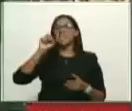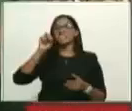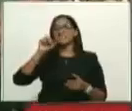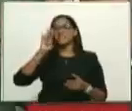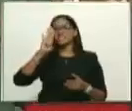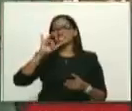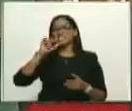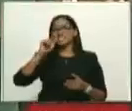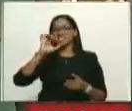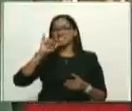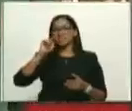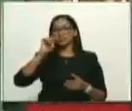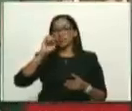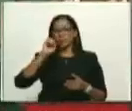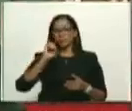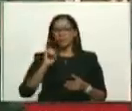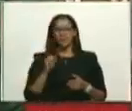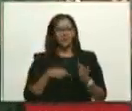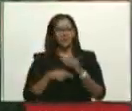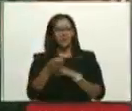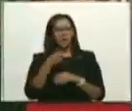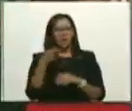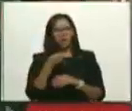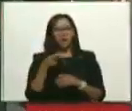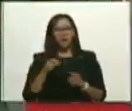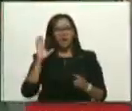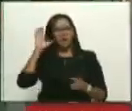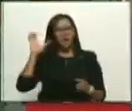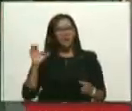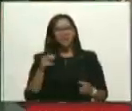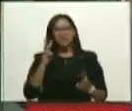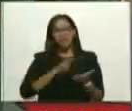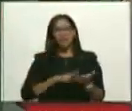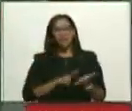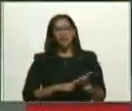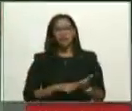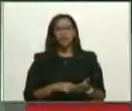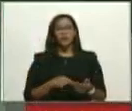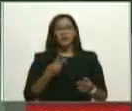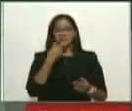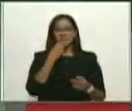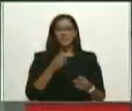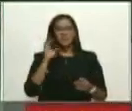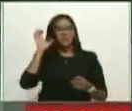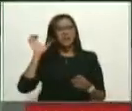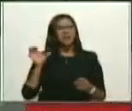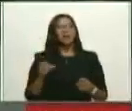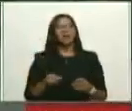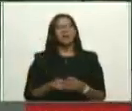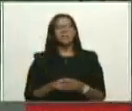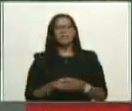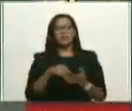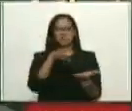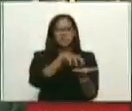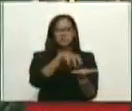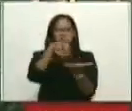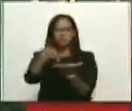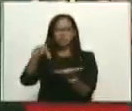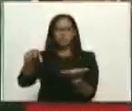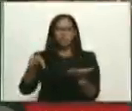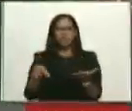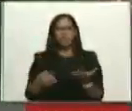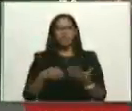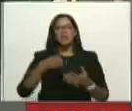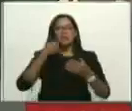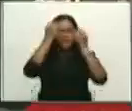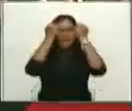a recorrer el país. La verdad verdadera es que se fueron a recorrer el país para montar núcleos de la guarimba